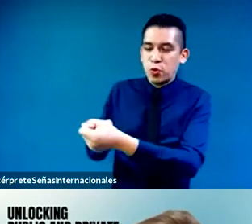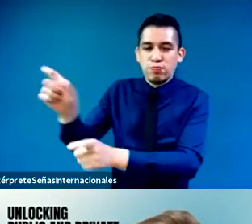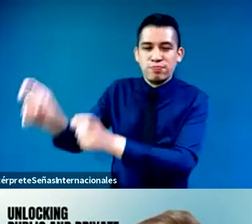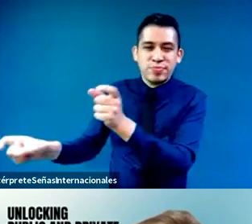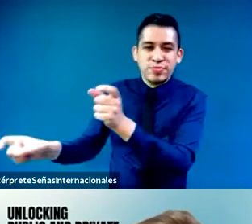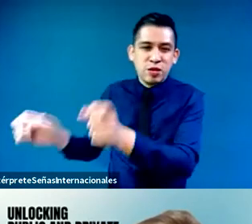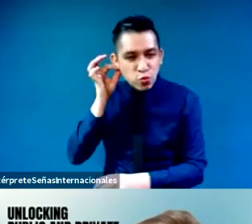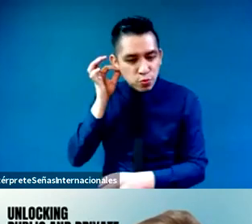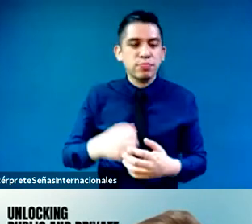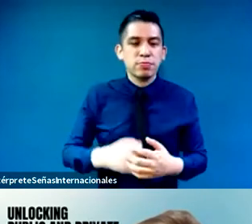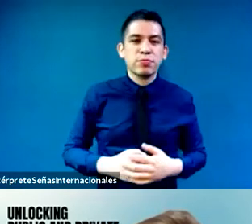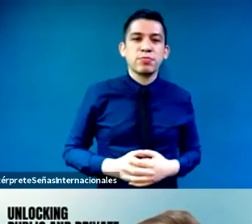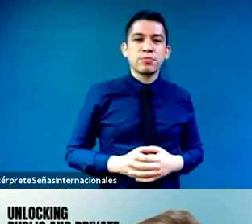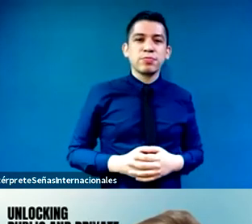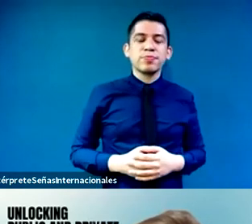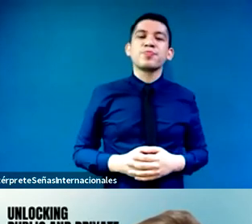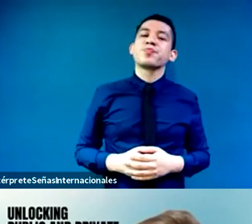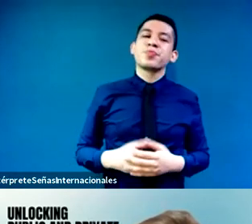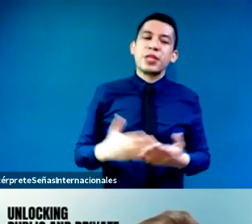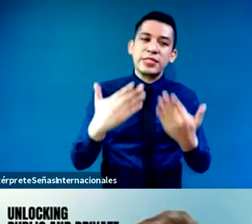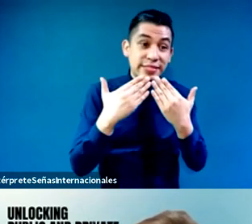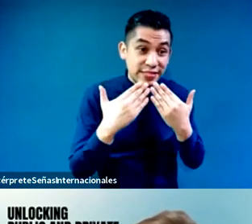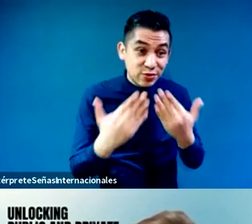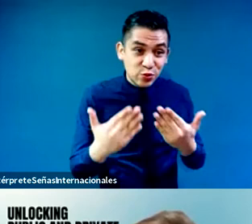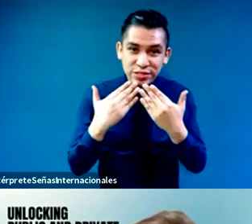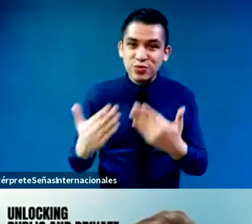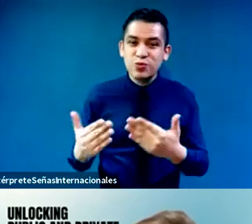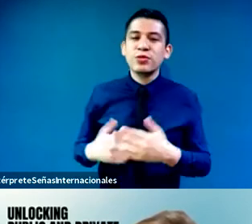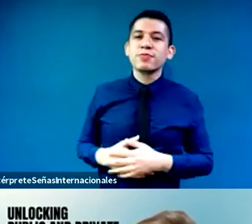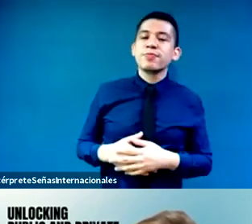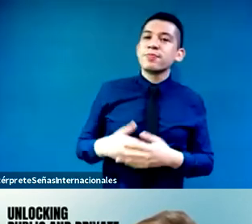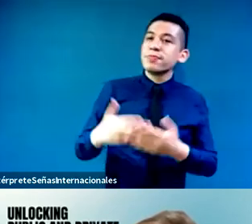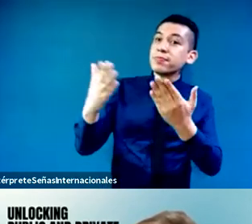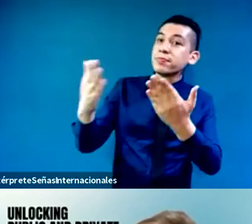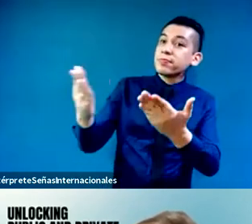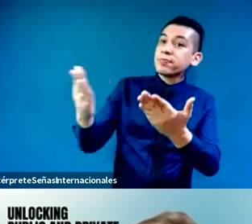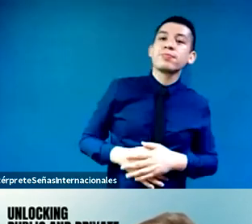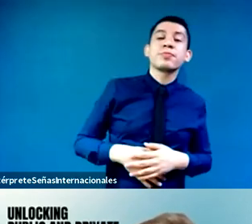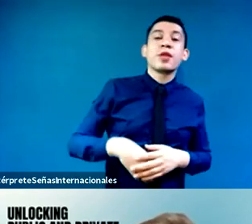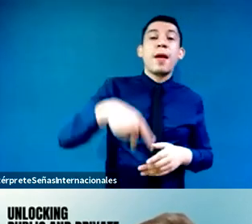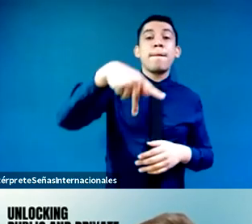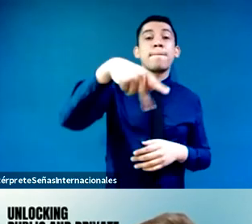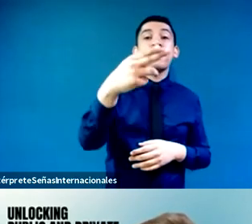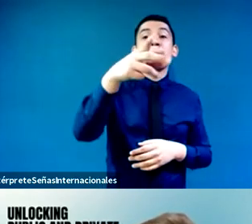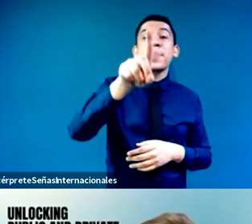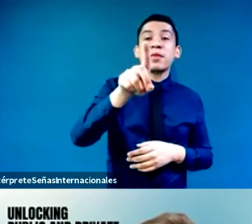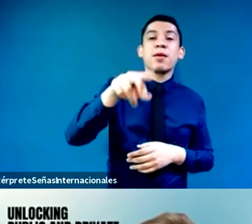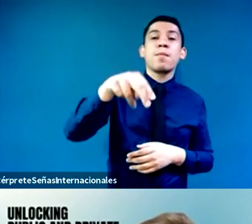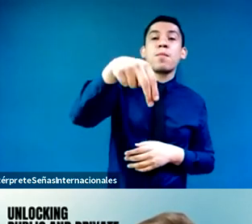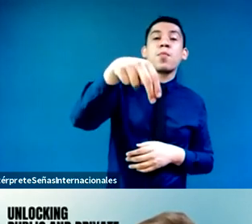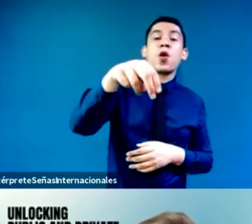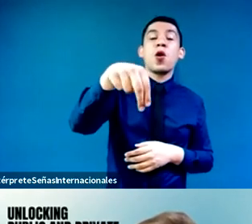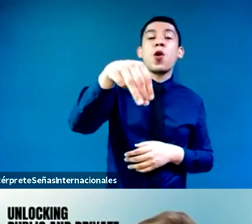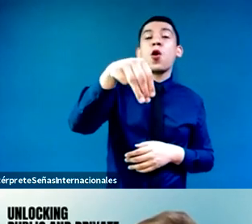to invite Dr. Mungare to speak on decent work. You have the floor. you